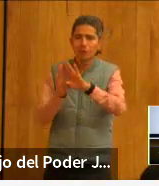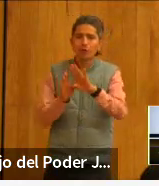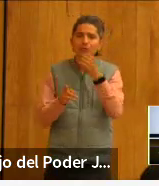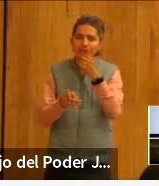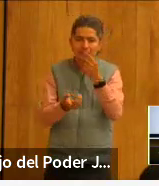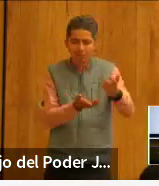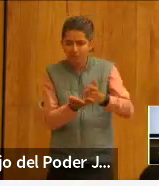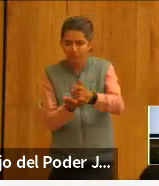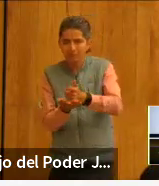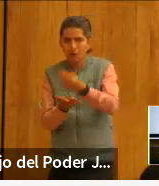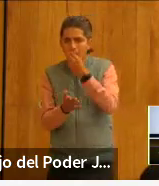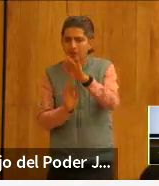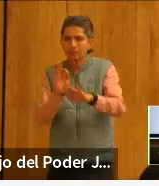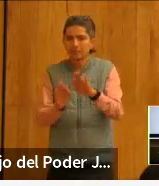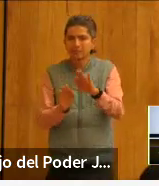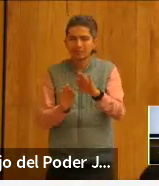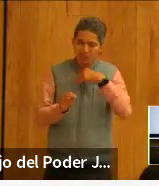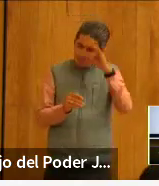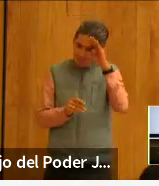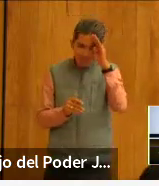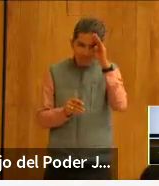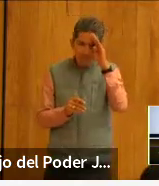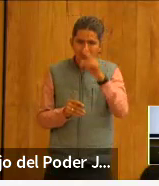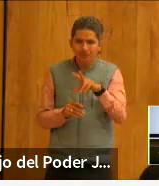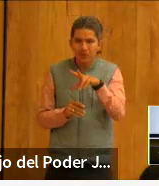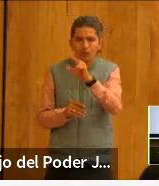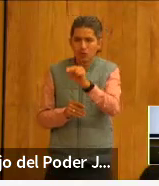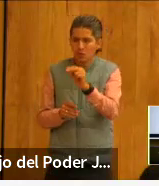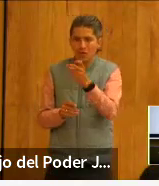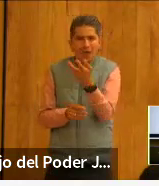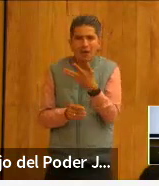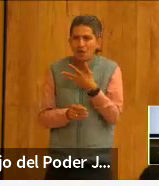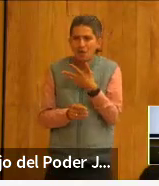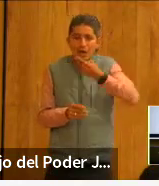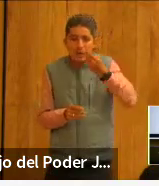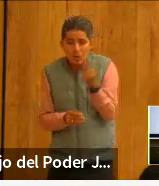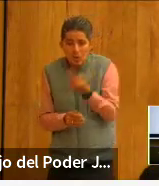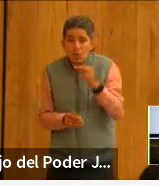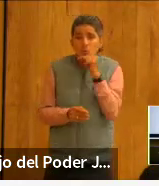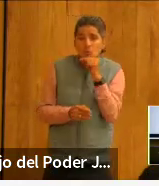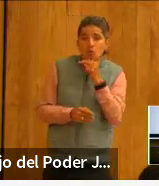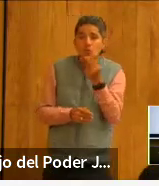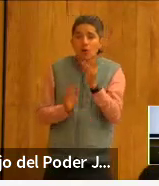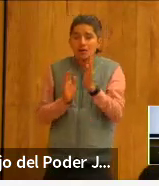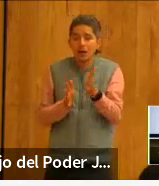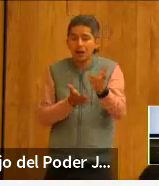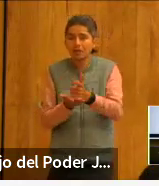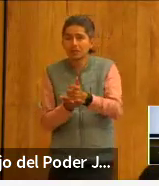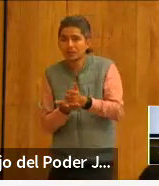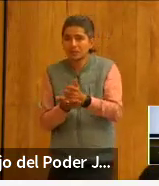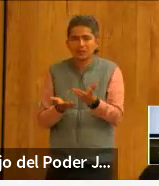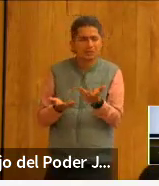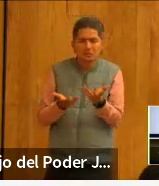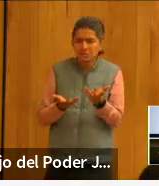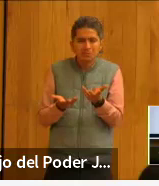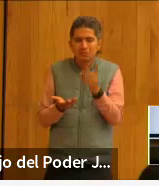al menor de edad porque consideré que no existía esa urgencia y necesidad de recibirlos de manera provisional, sino